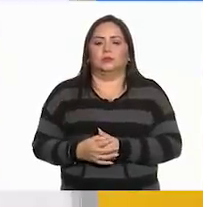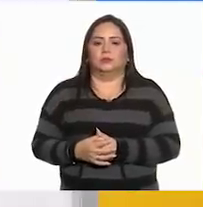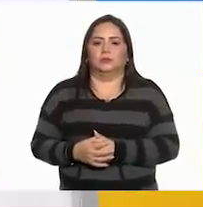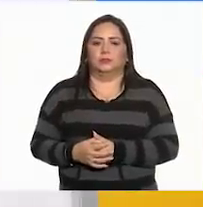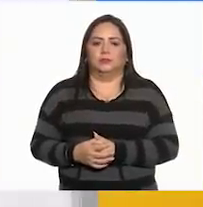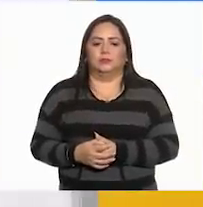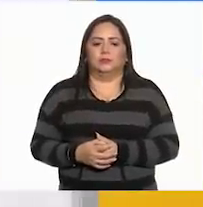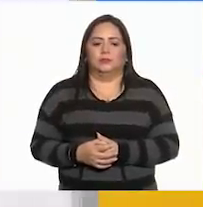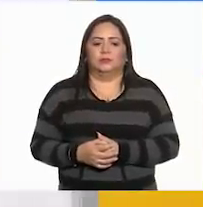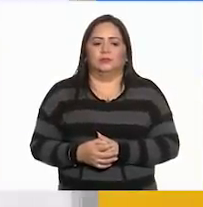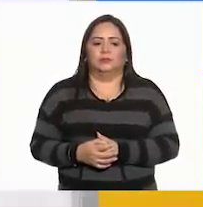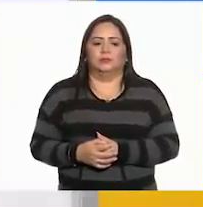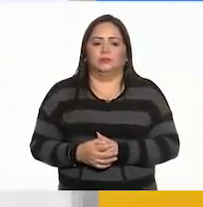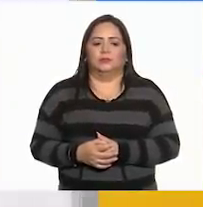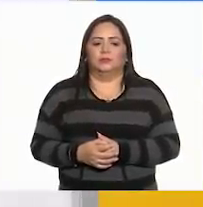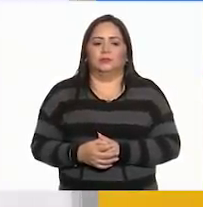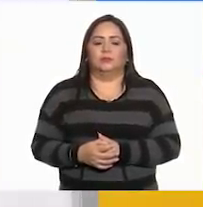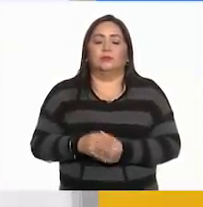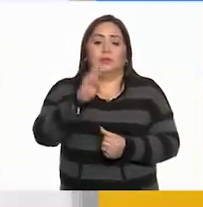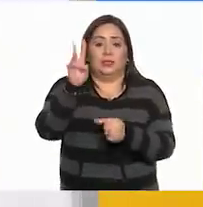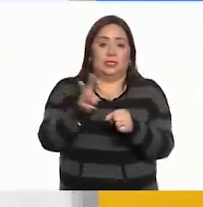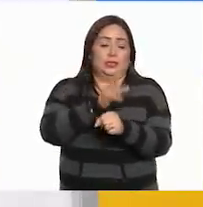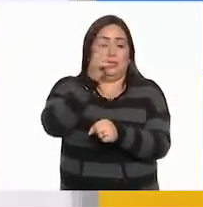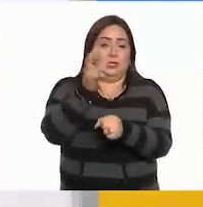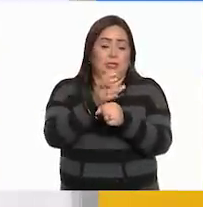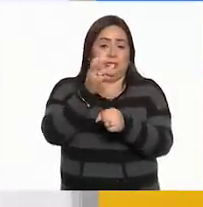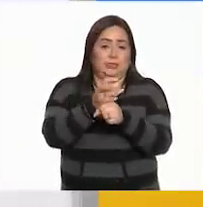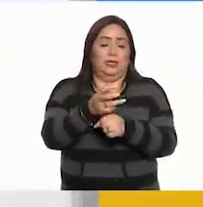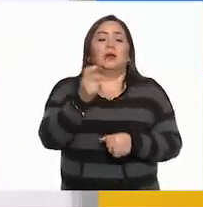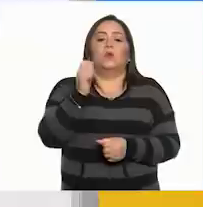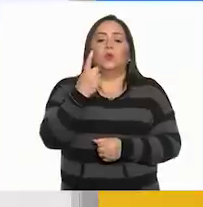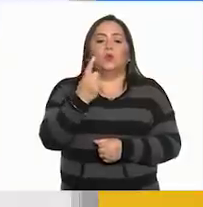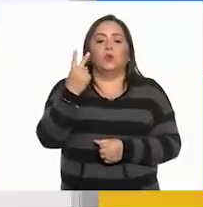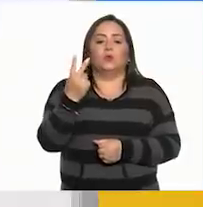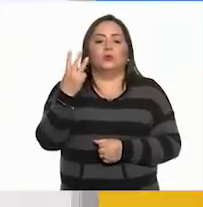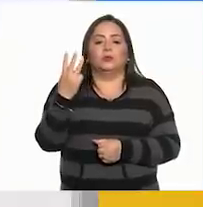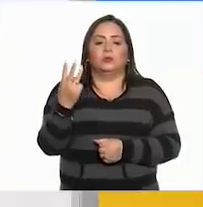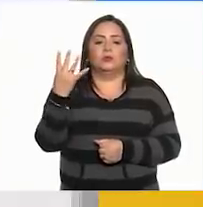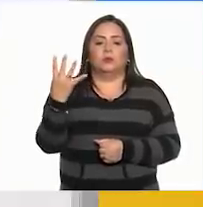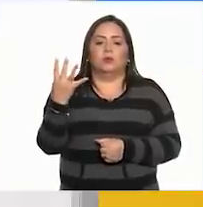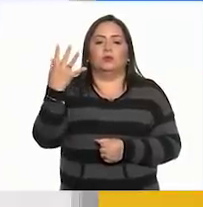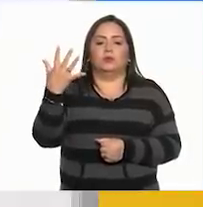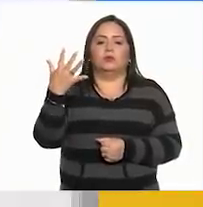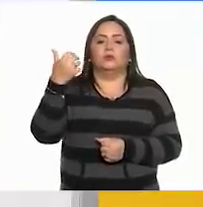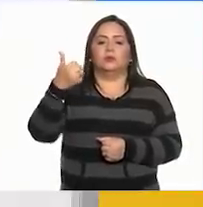1, 2, 3, 4. La tercera figura tiene